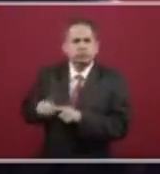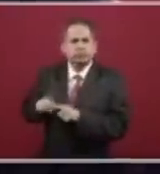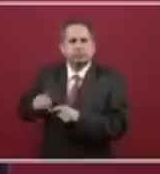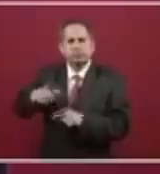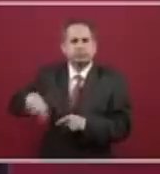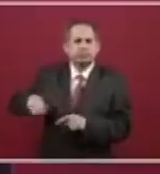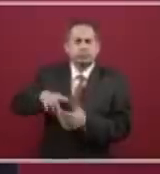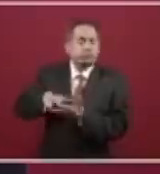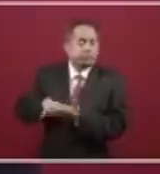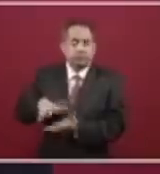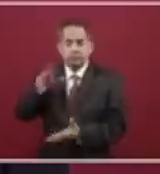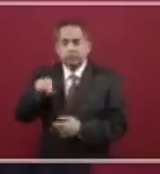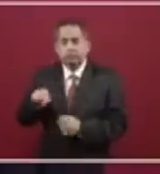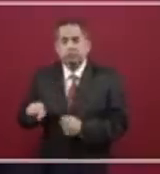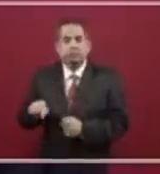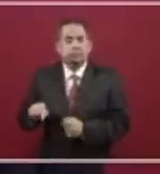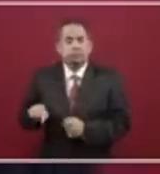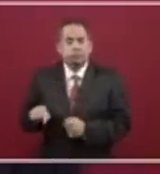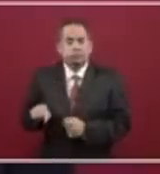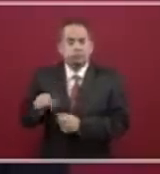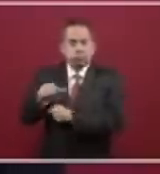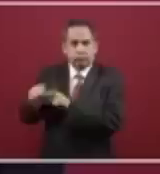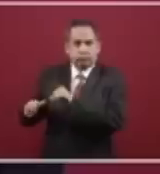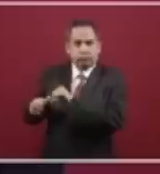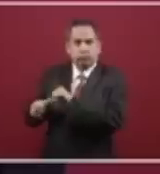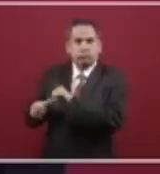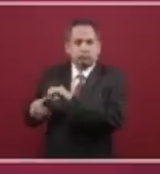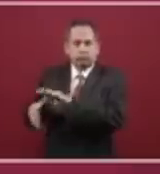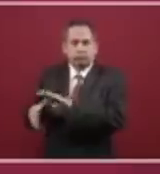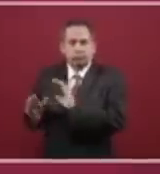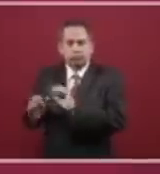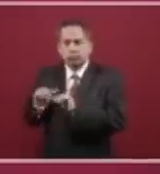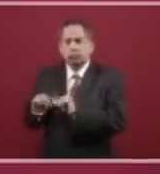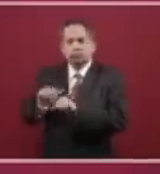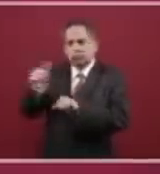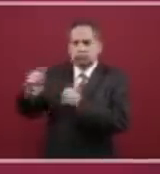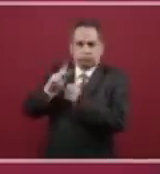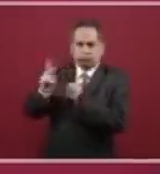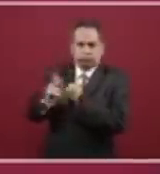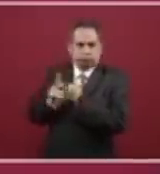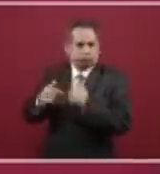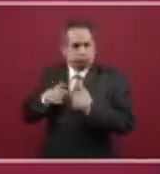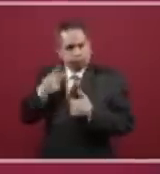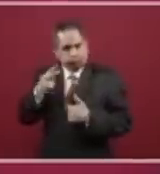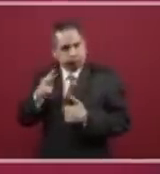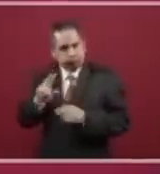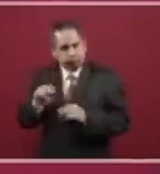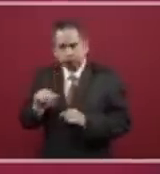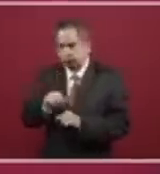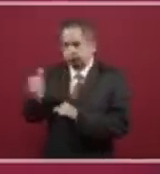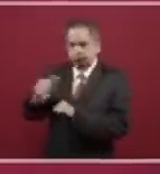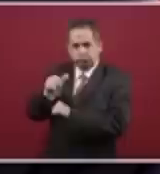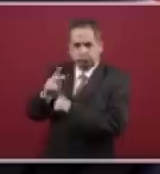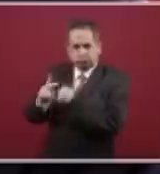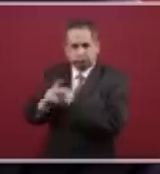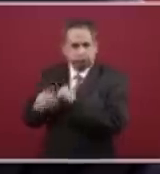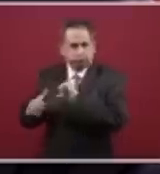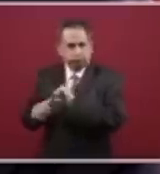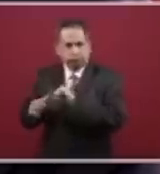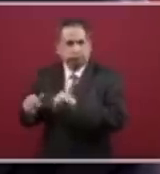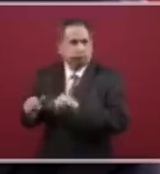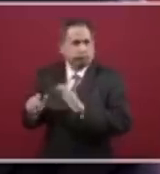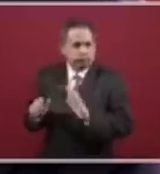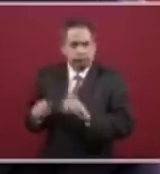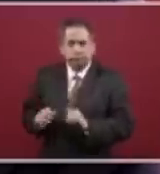son centroamericanos y de otras nacionalidades no